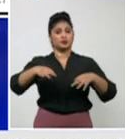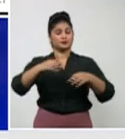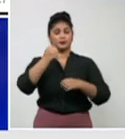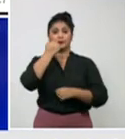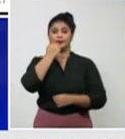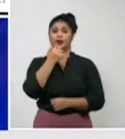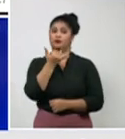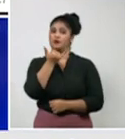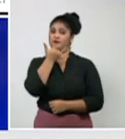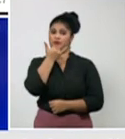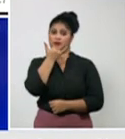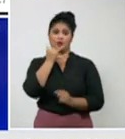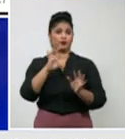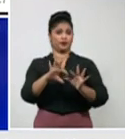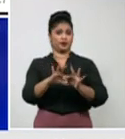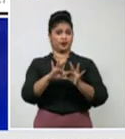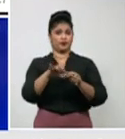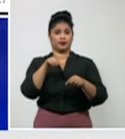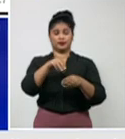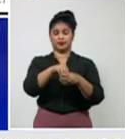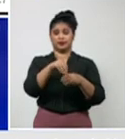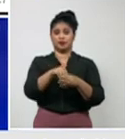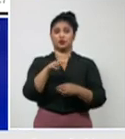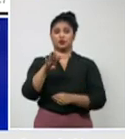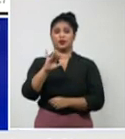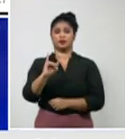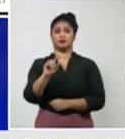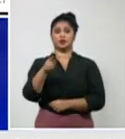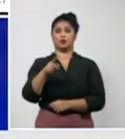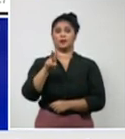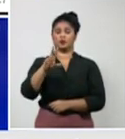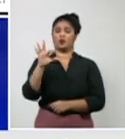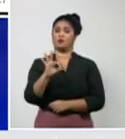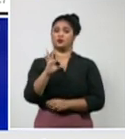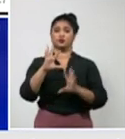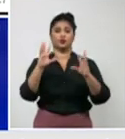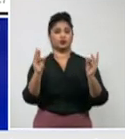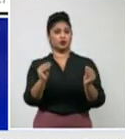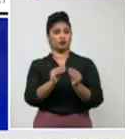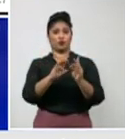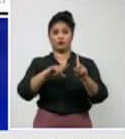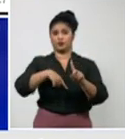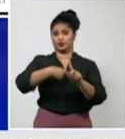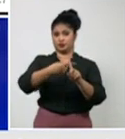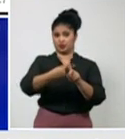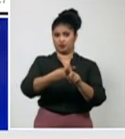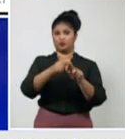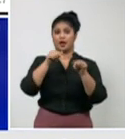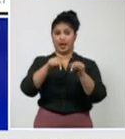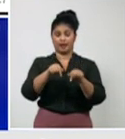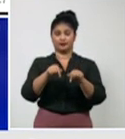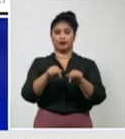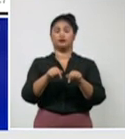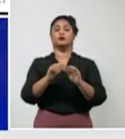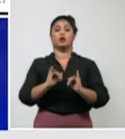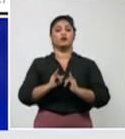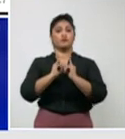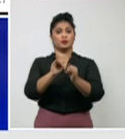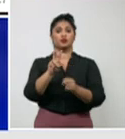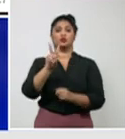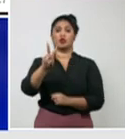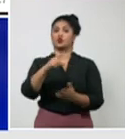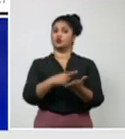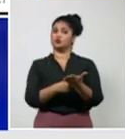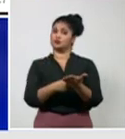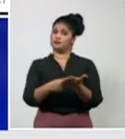el 46,2% de toda la incidencia de COVID-19 en los últimos 15 días. De toda no, de